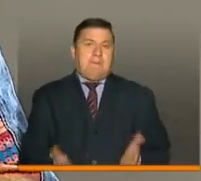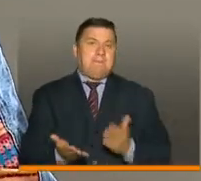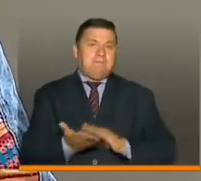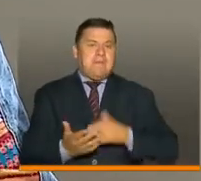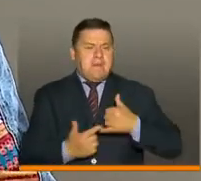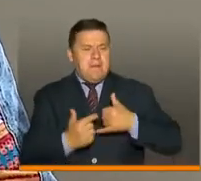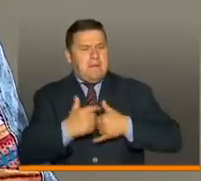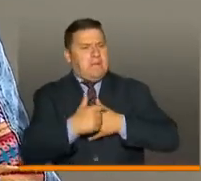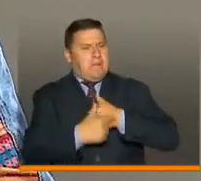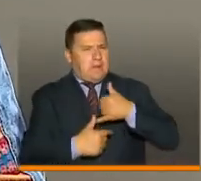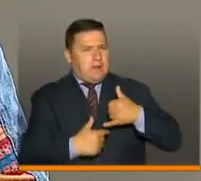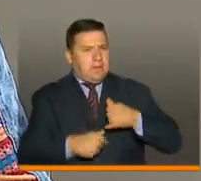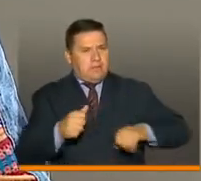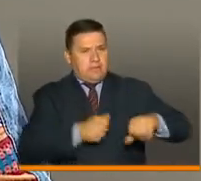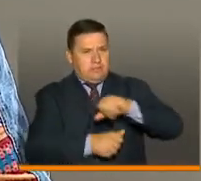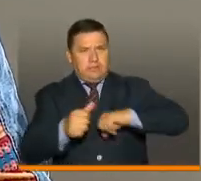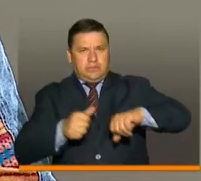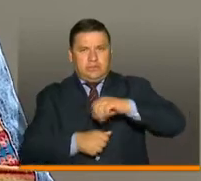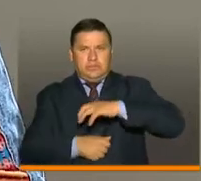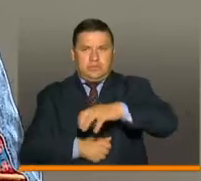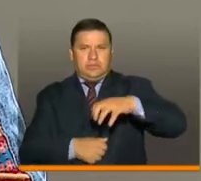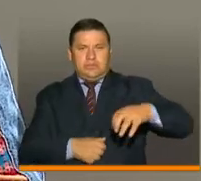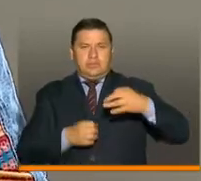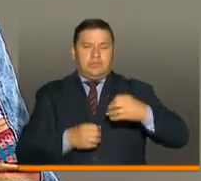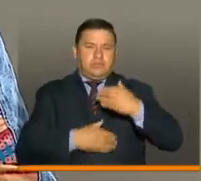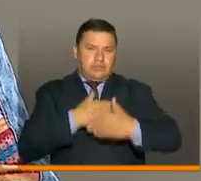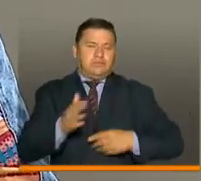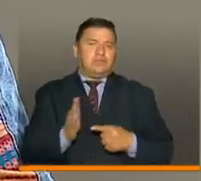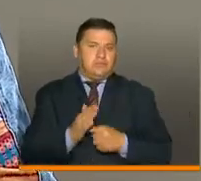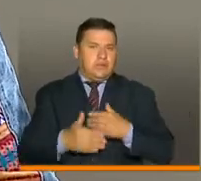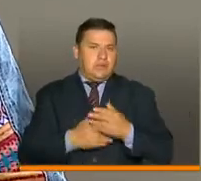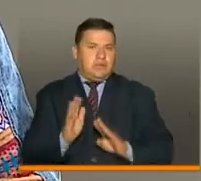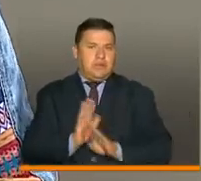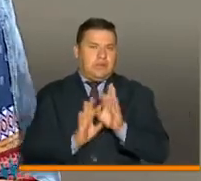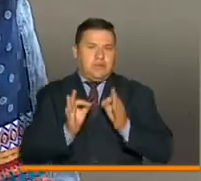mejoramientos que nos contribuyan a reactivar este sector de forma gradual, progresiva y segura.